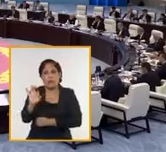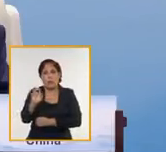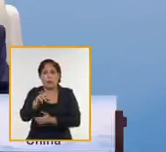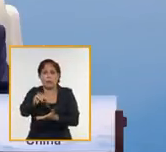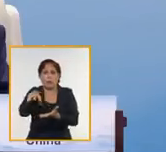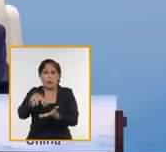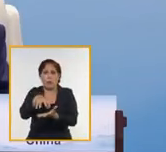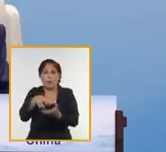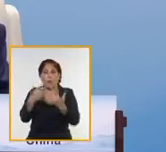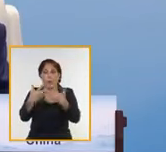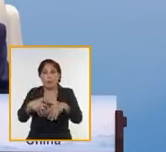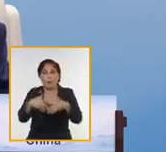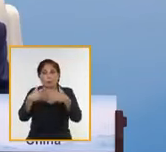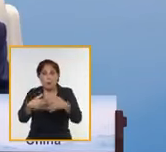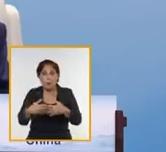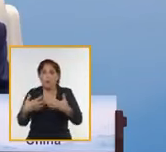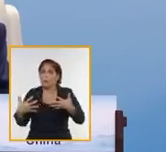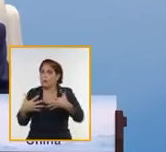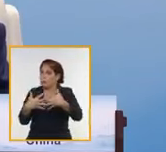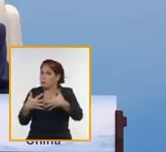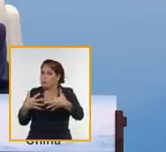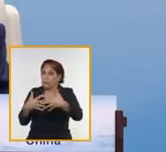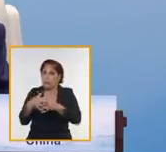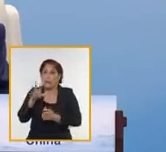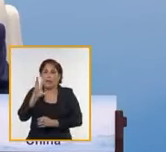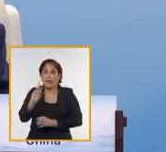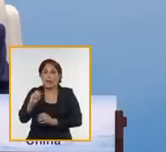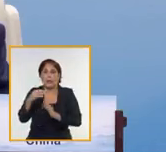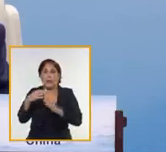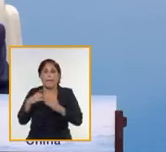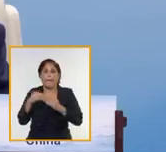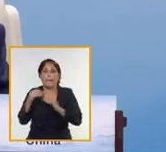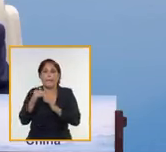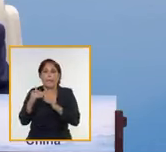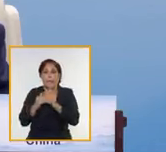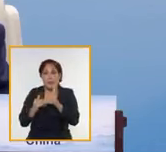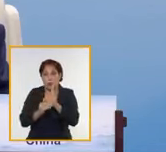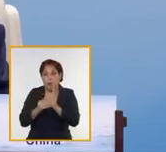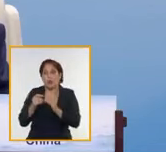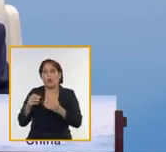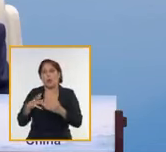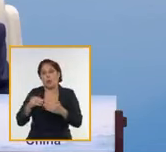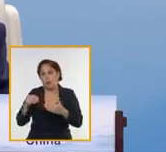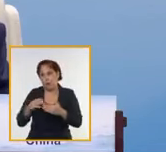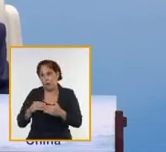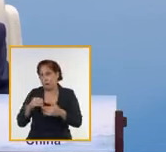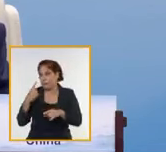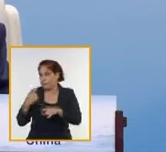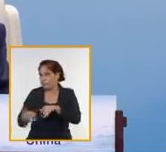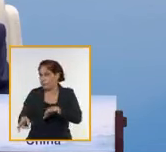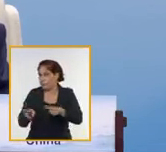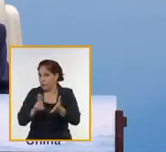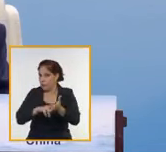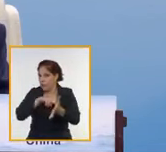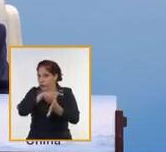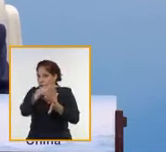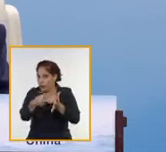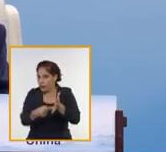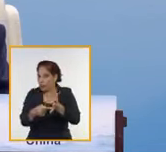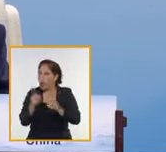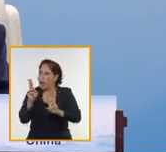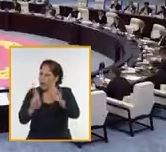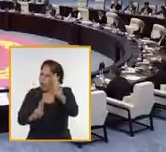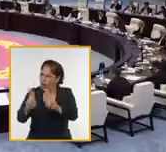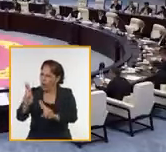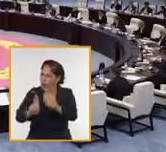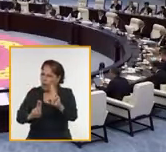una producción económica combinada de casi 30 billones de dólares. Exhortó además a los Estados miembros a buscar puntos en común y